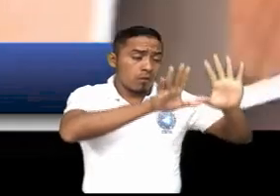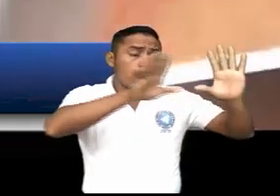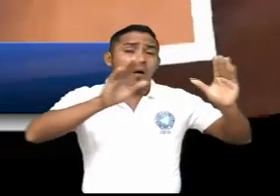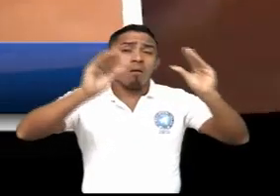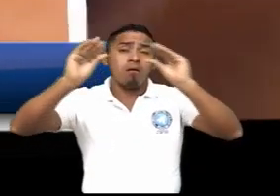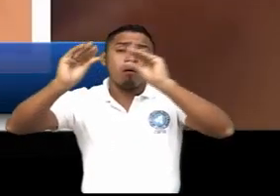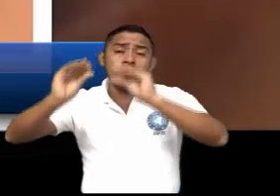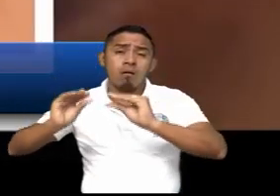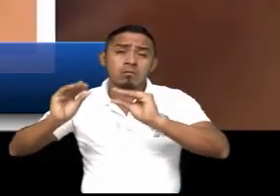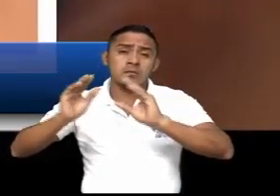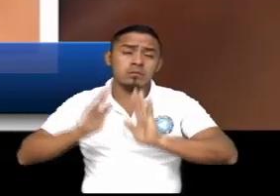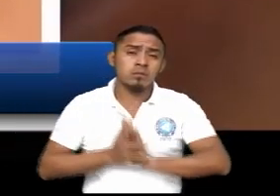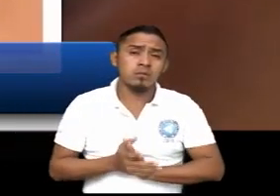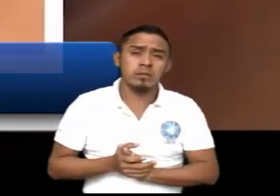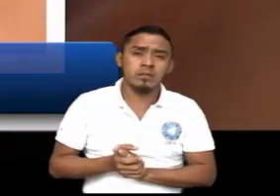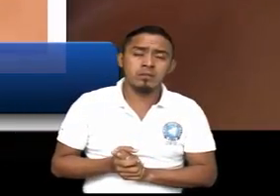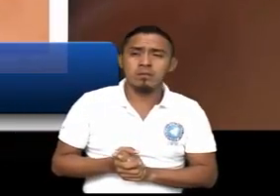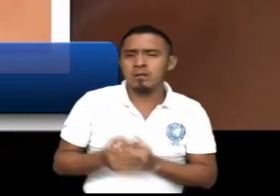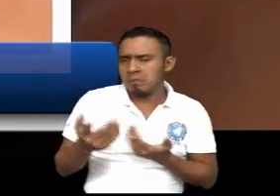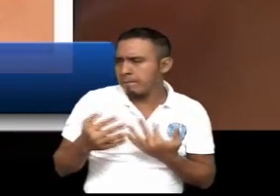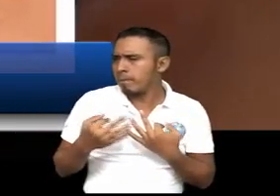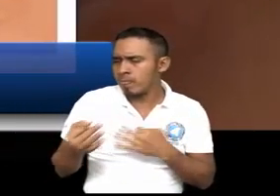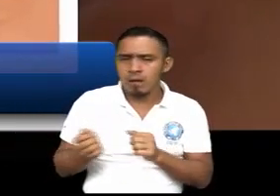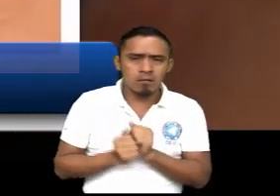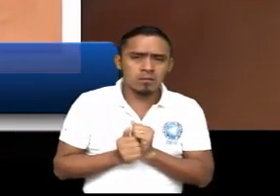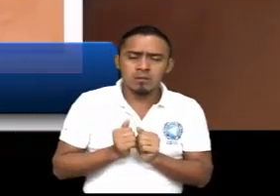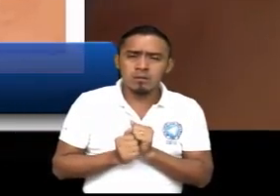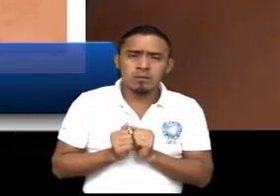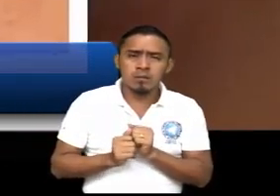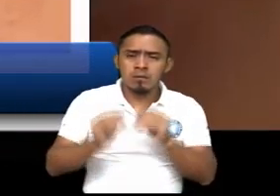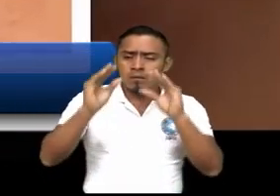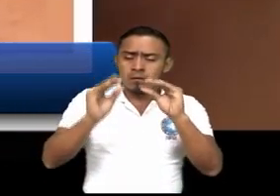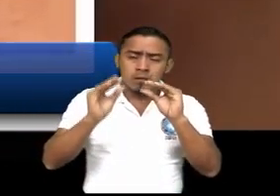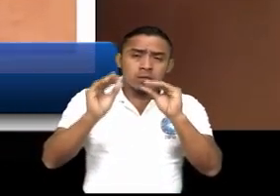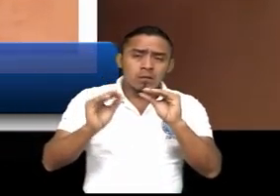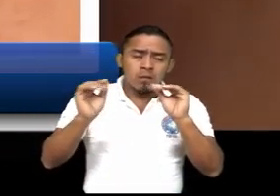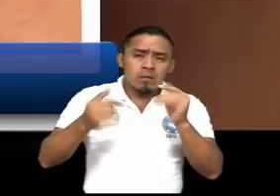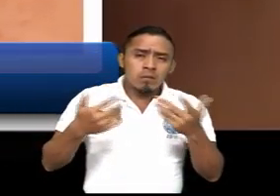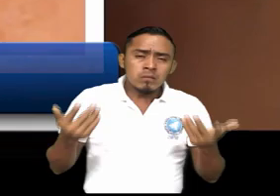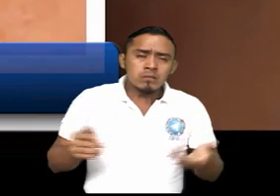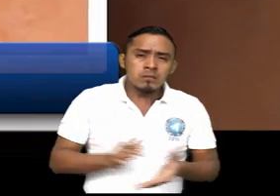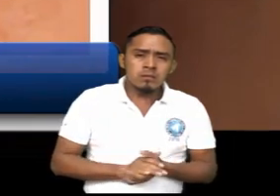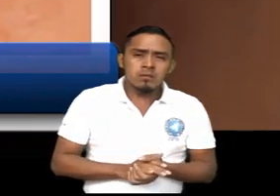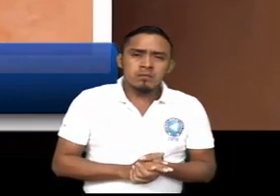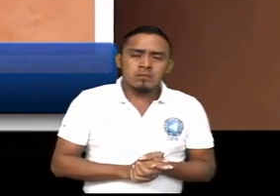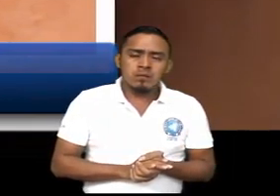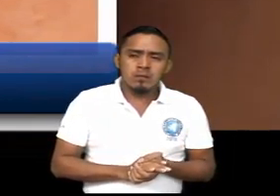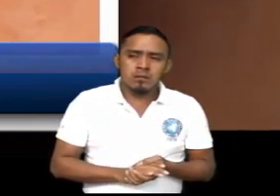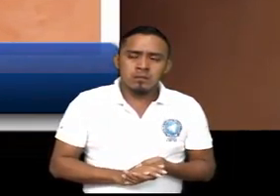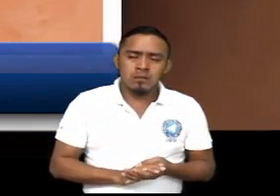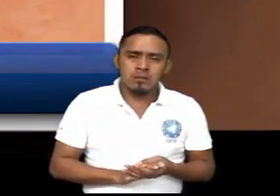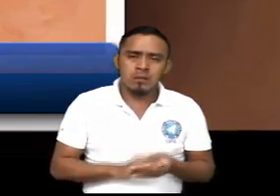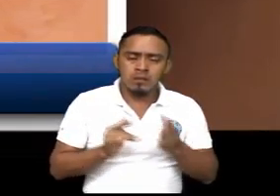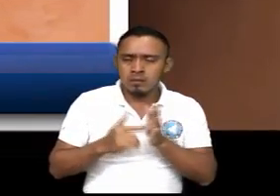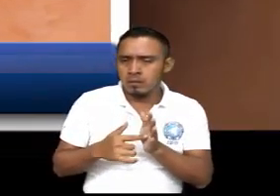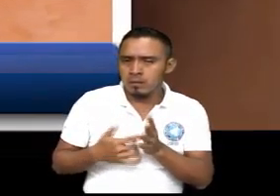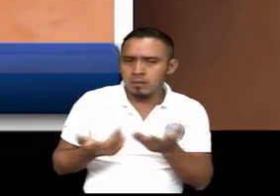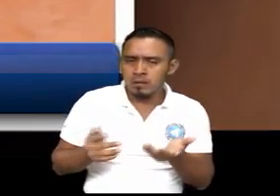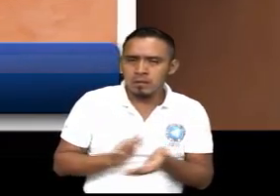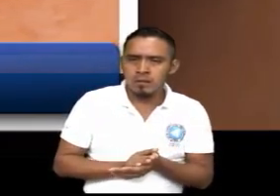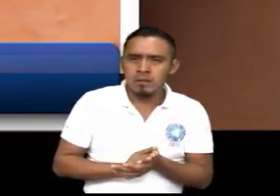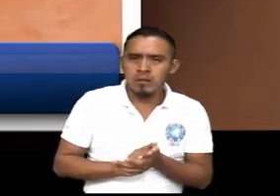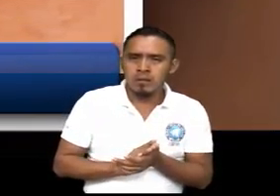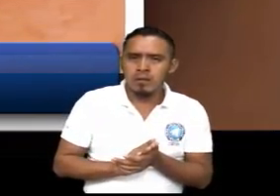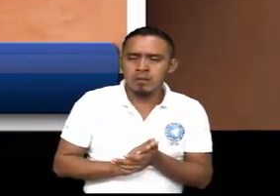O dicen algunas que no afecta también ir a la tarde. Por ejemplo, todo lo que